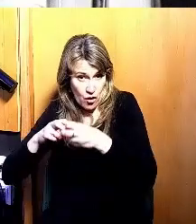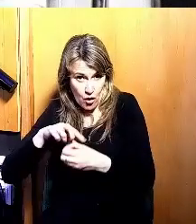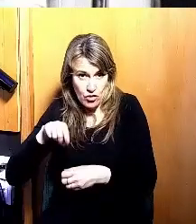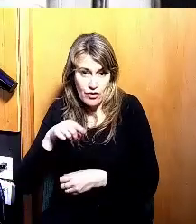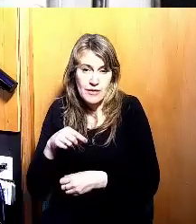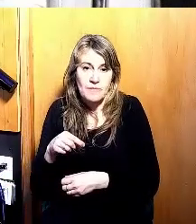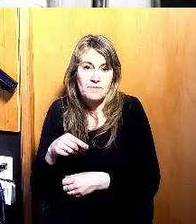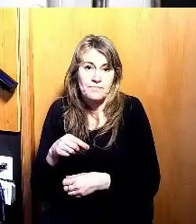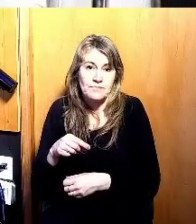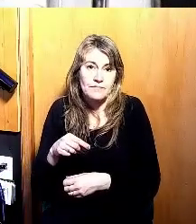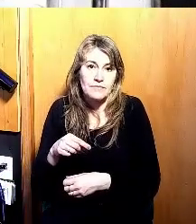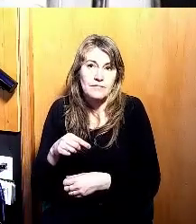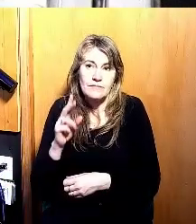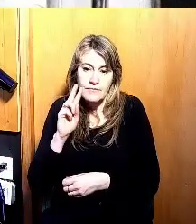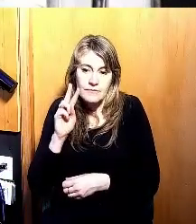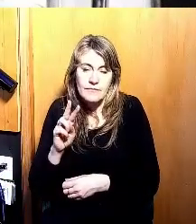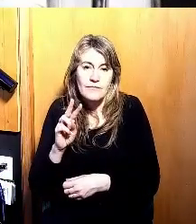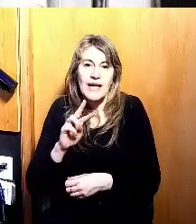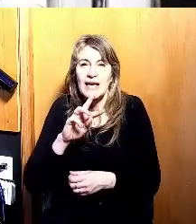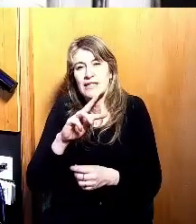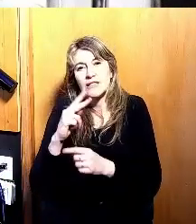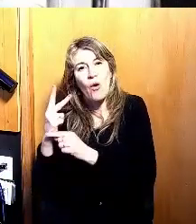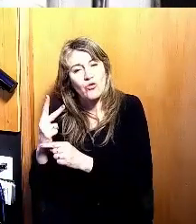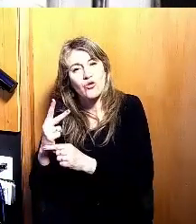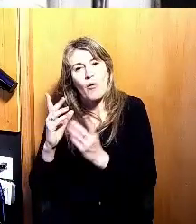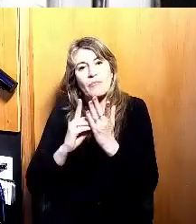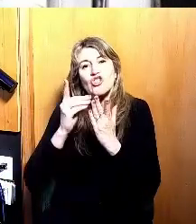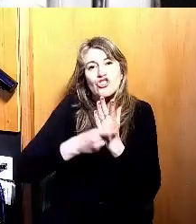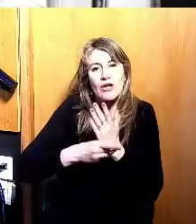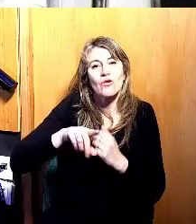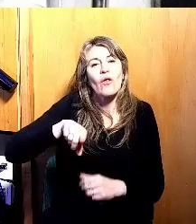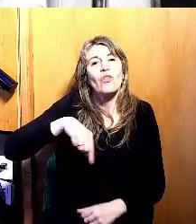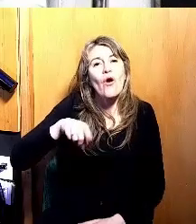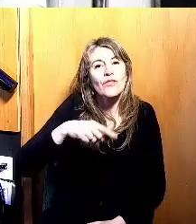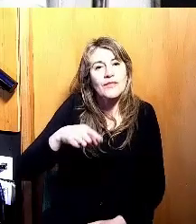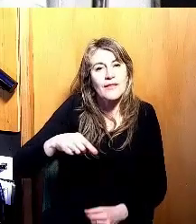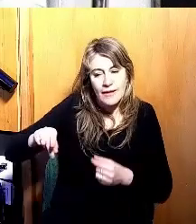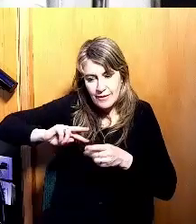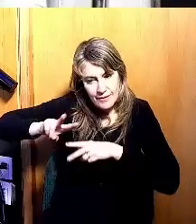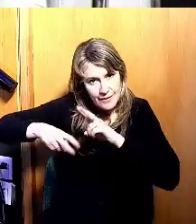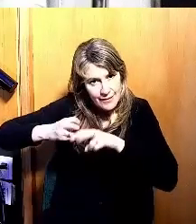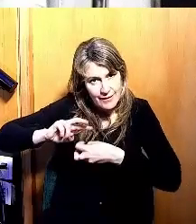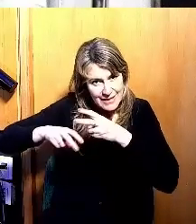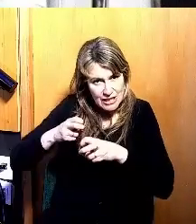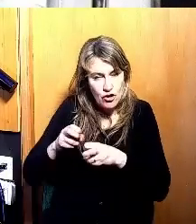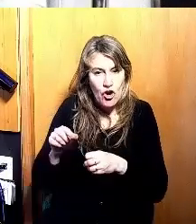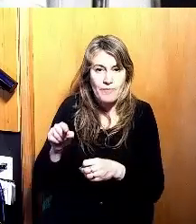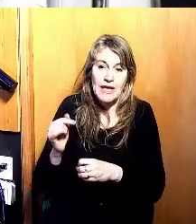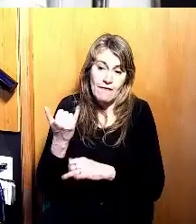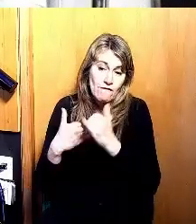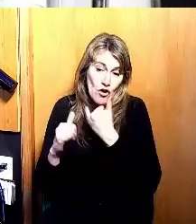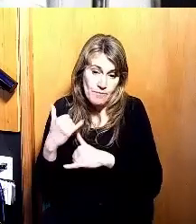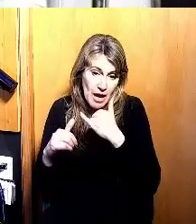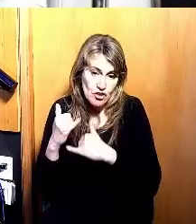Les comento sobre el segundo proyecto. Con Dónde Reciclo entendíamos que la información tenía que